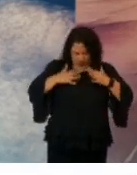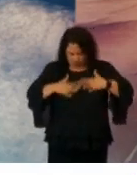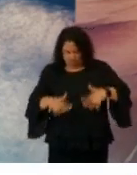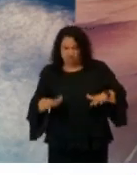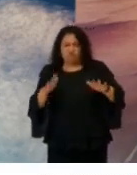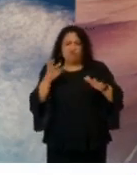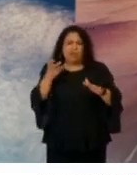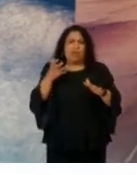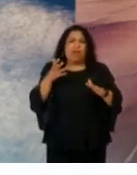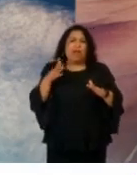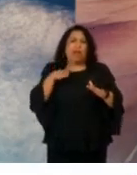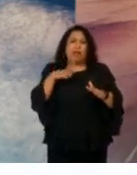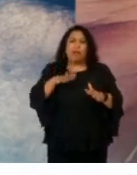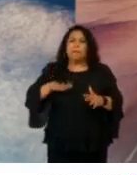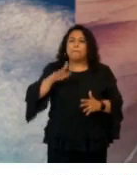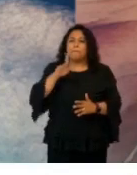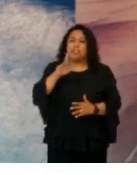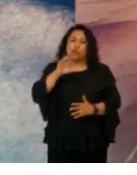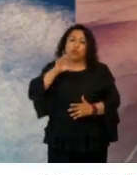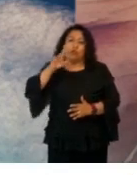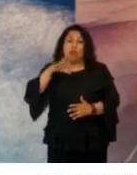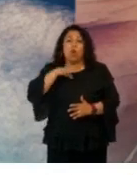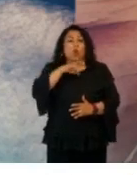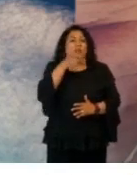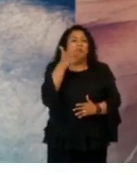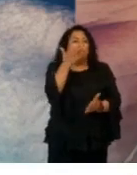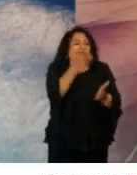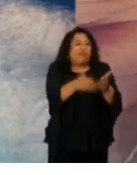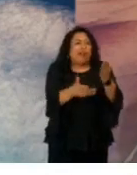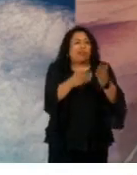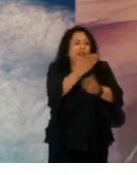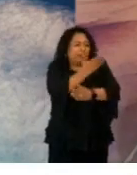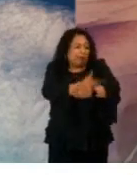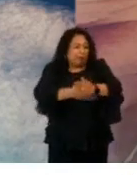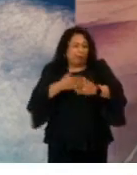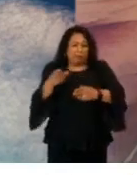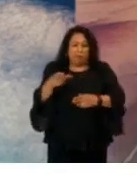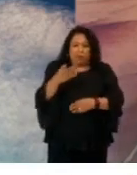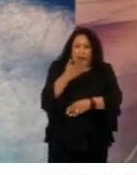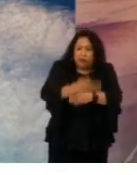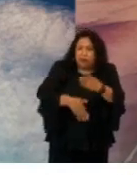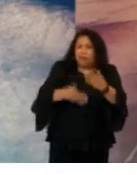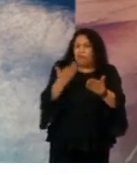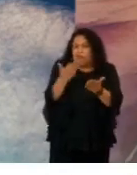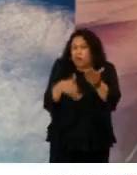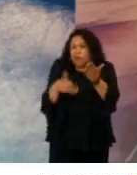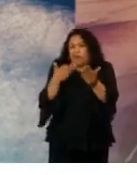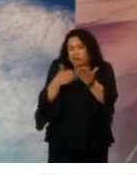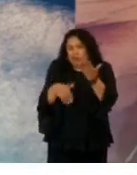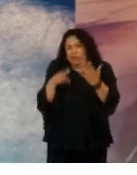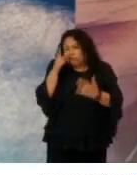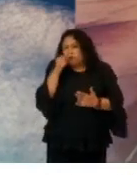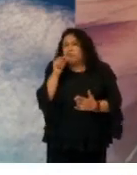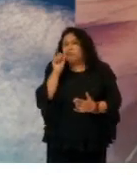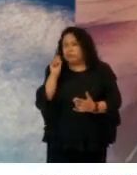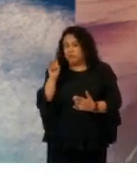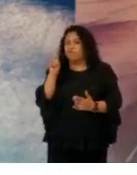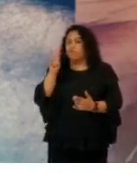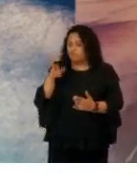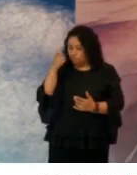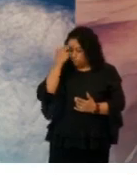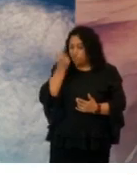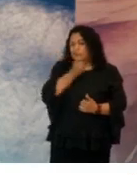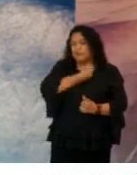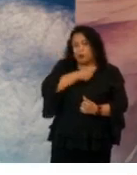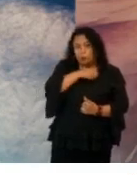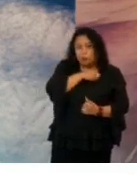esa ciudadanía, y luego ciudadanías mucho más precarias, ¿no? A las que les falta un brazo, una pierna, en fin, y en efecto por la salud, por la